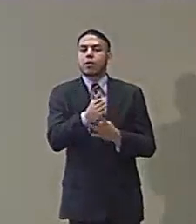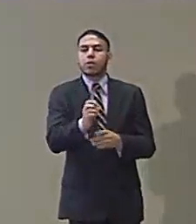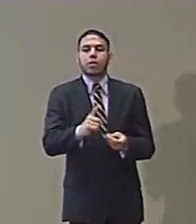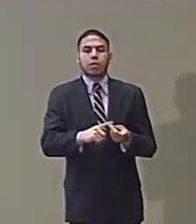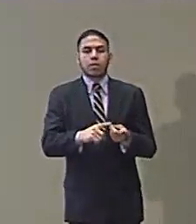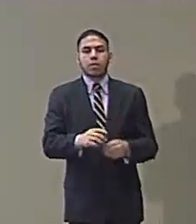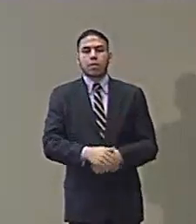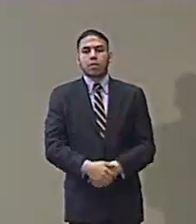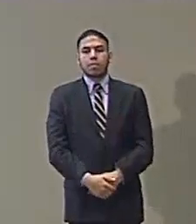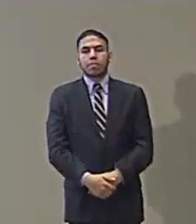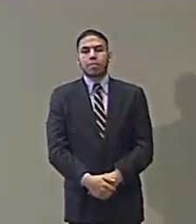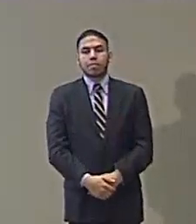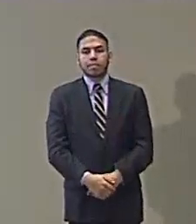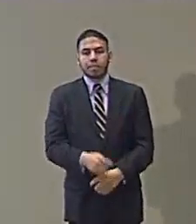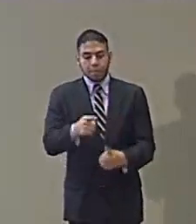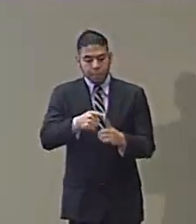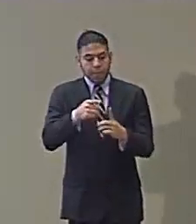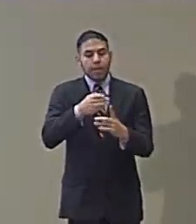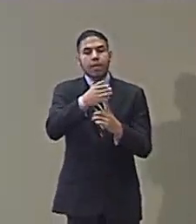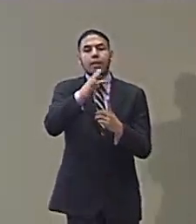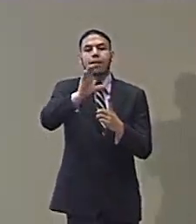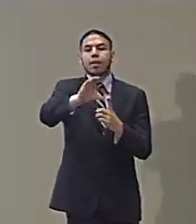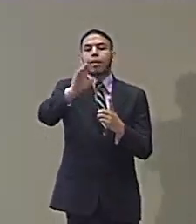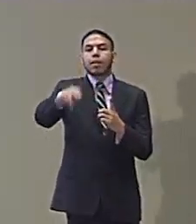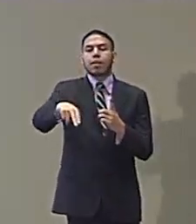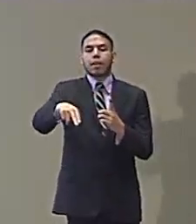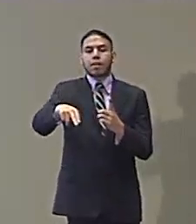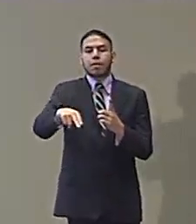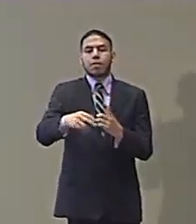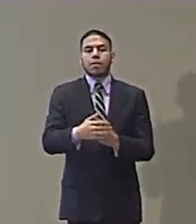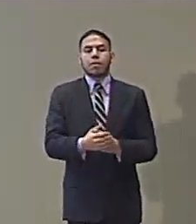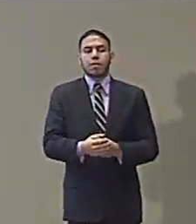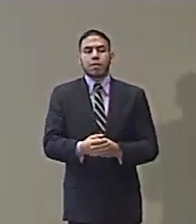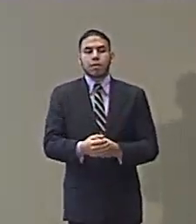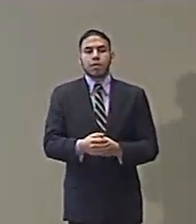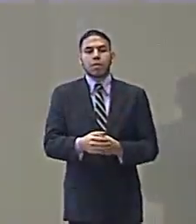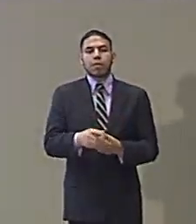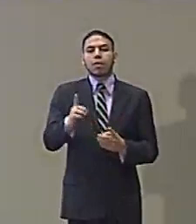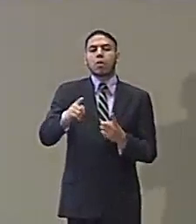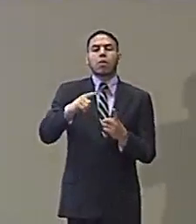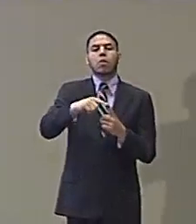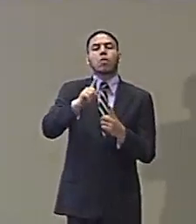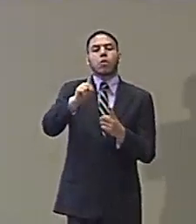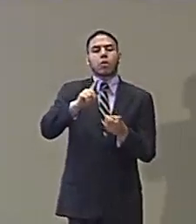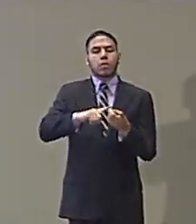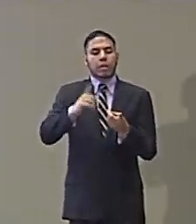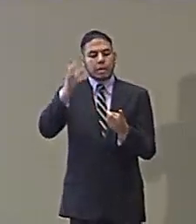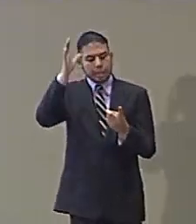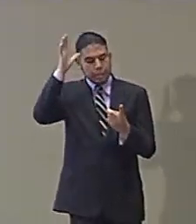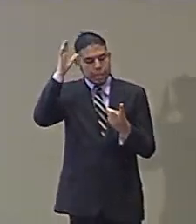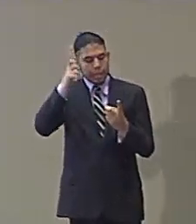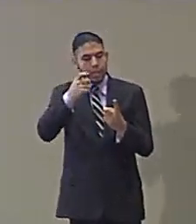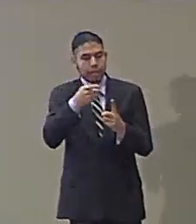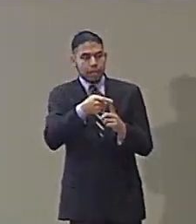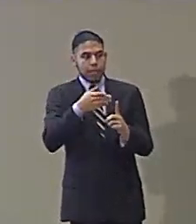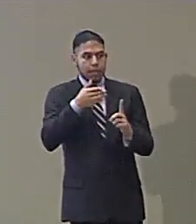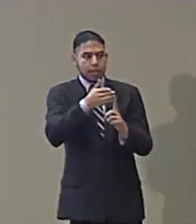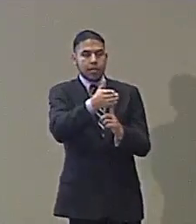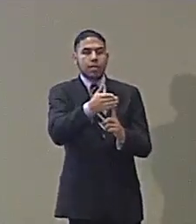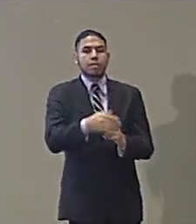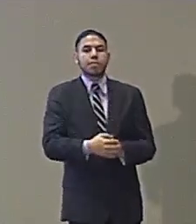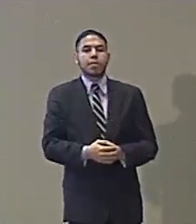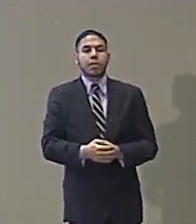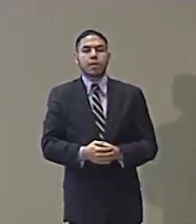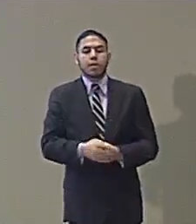el destino de cancún y la costa maya en adicionalmente era el